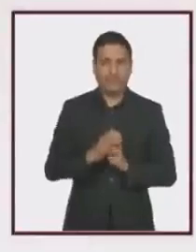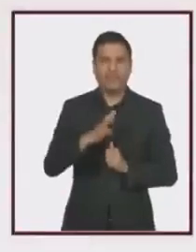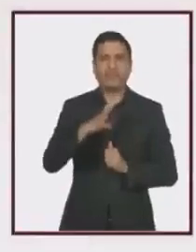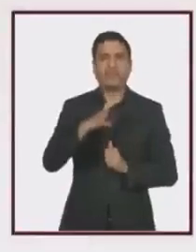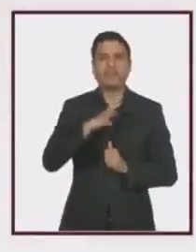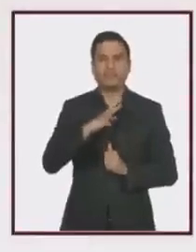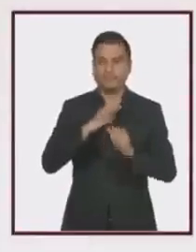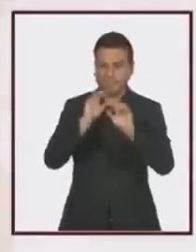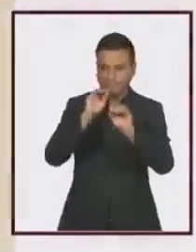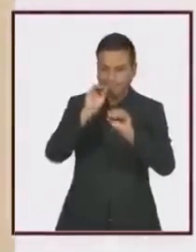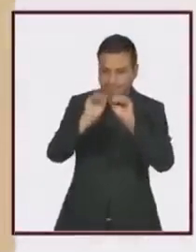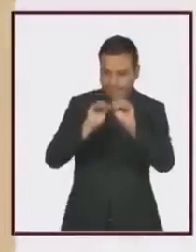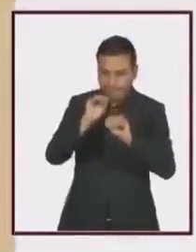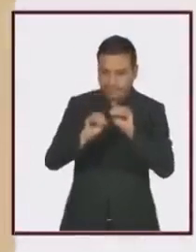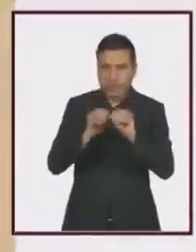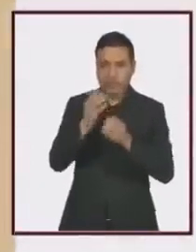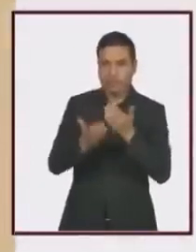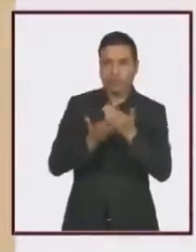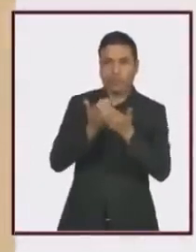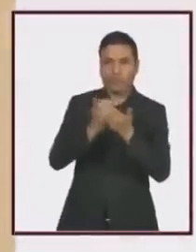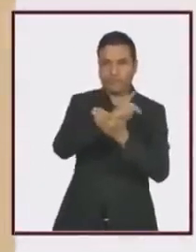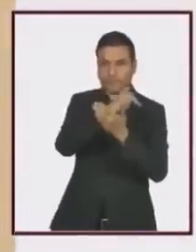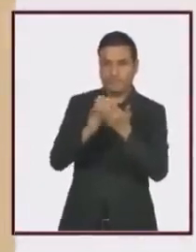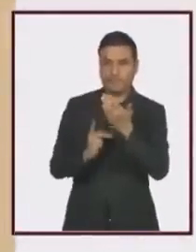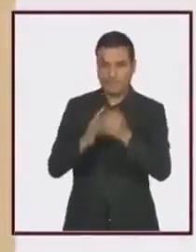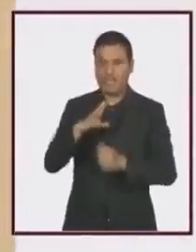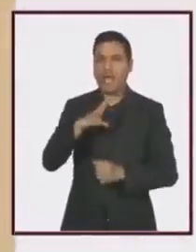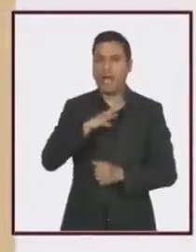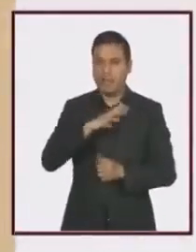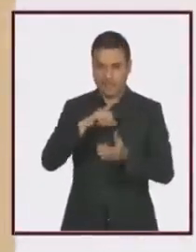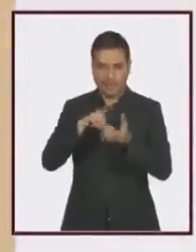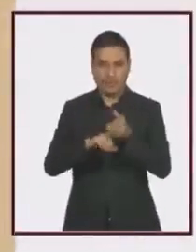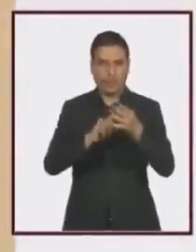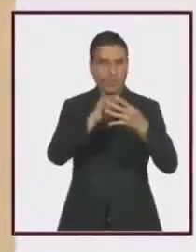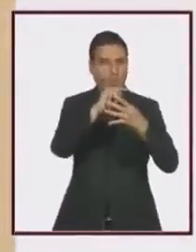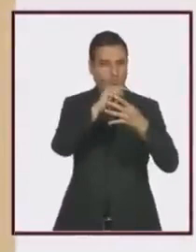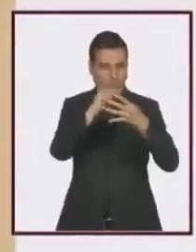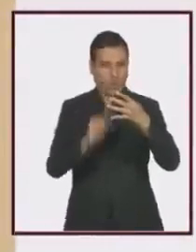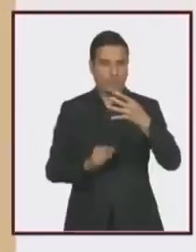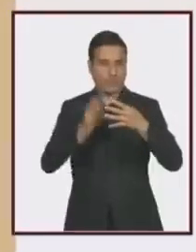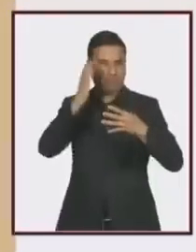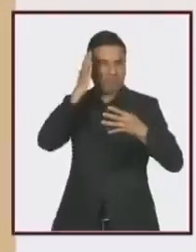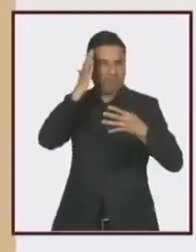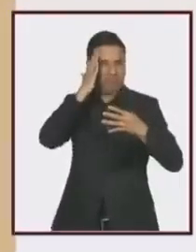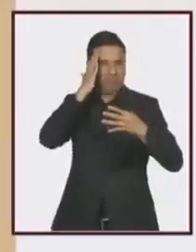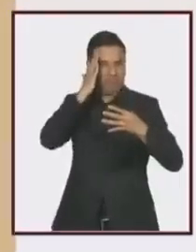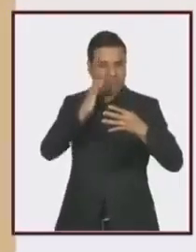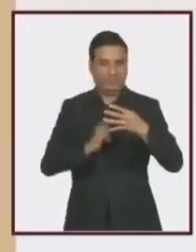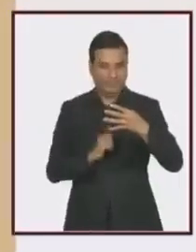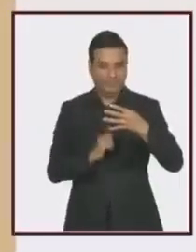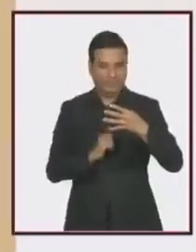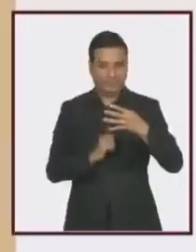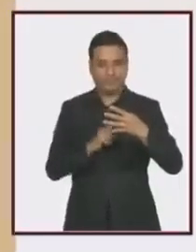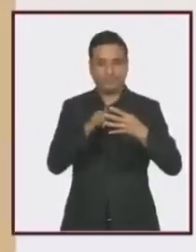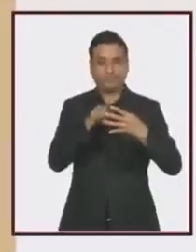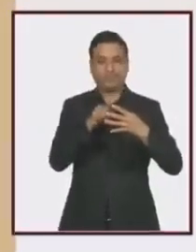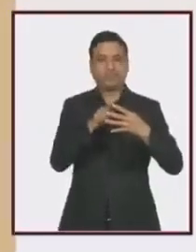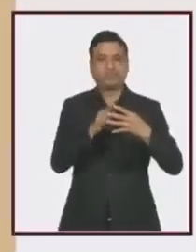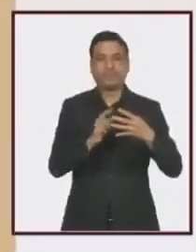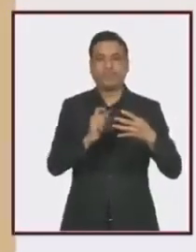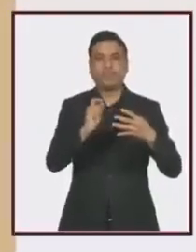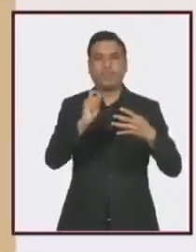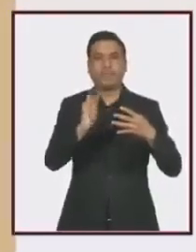propuesta curricular. Son 4 elementos que articulan la propuesta curricular de principio a fin. El primero de ellos